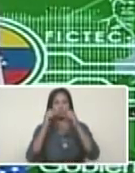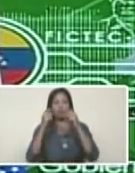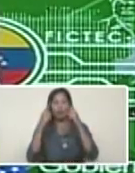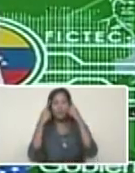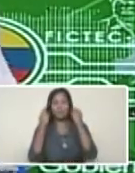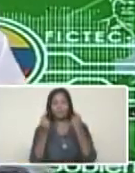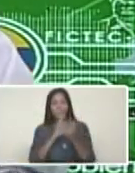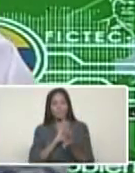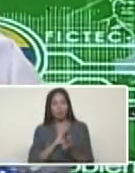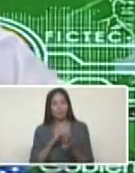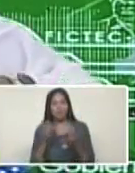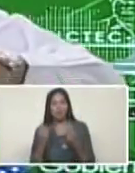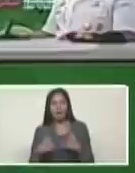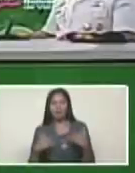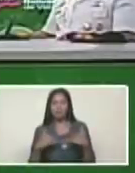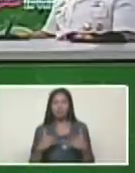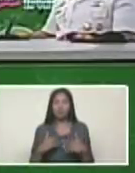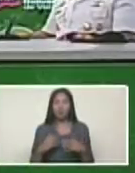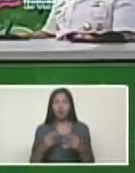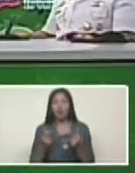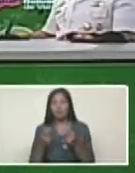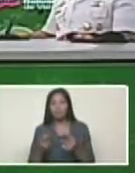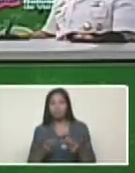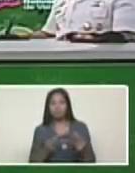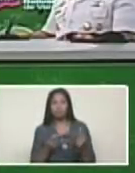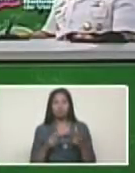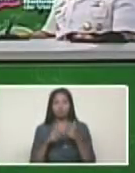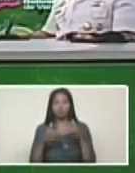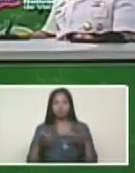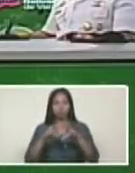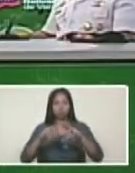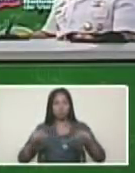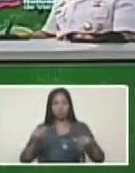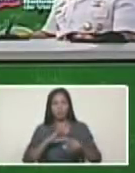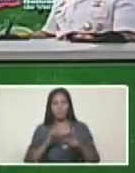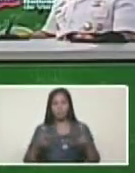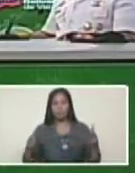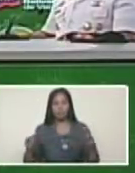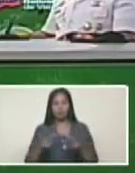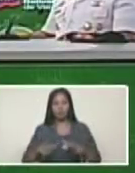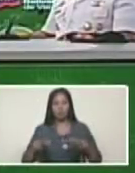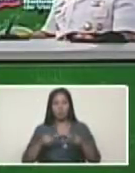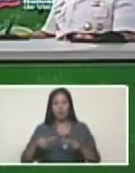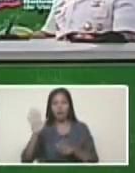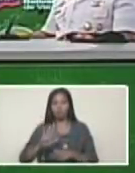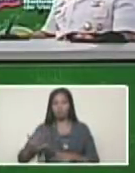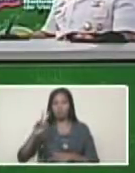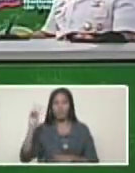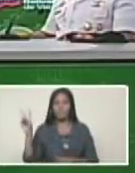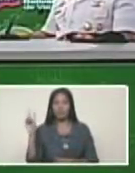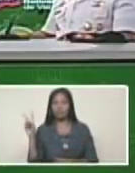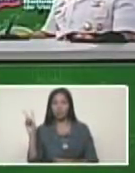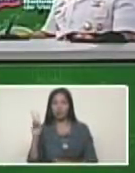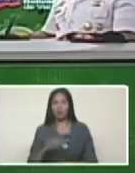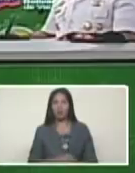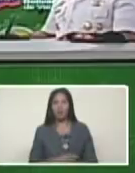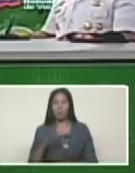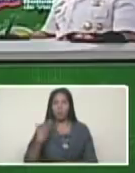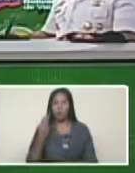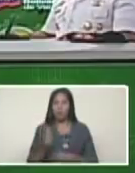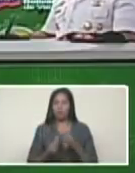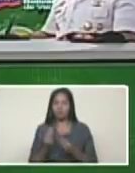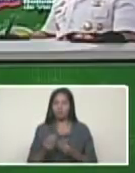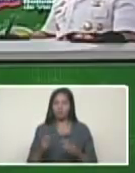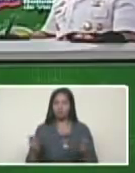acción, con su extensión territorial en toda la geografía nacional, puede ser un